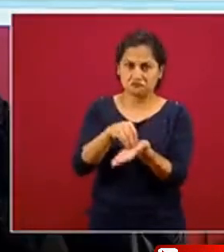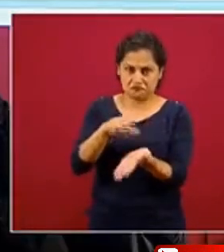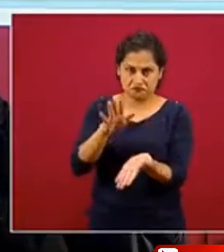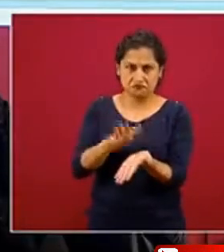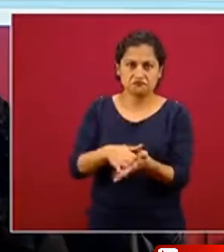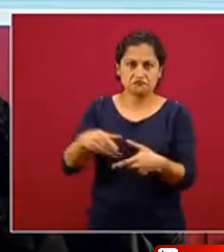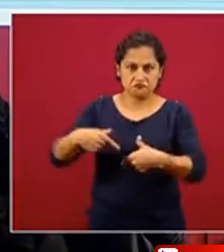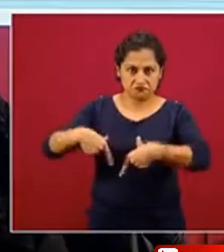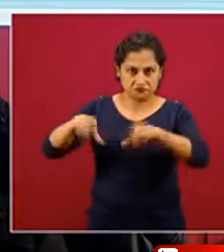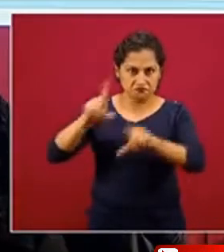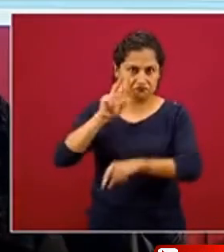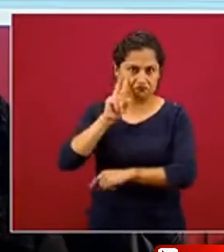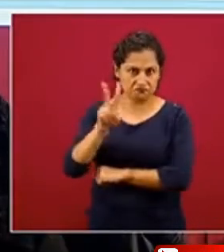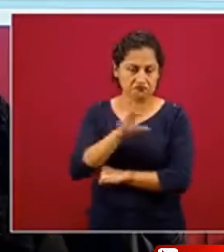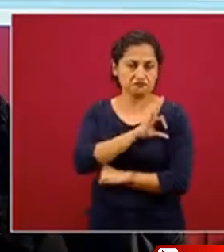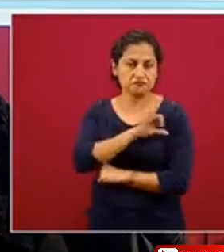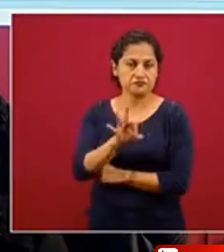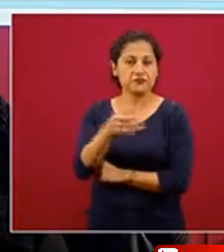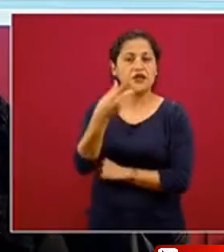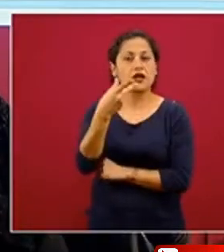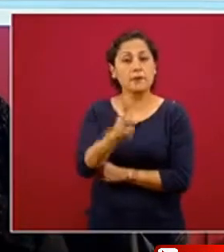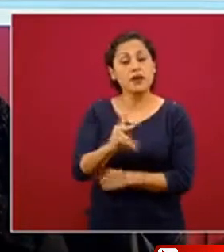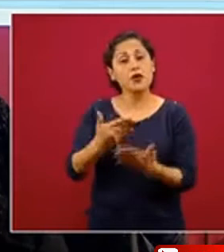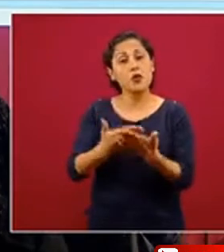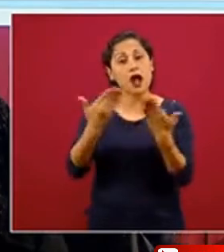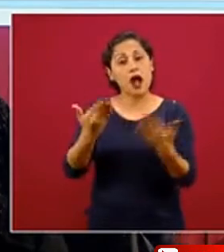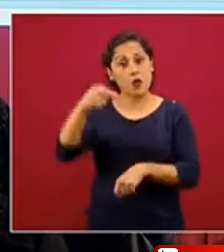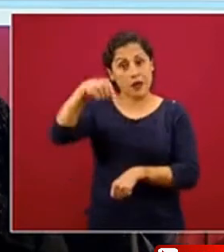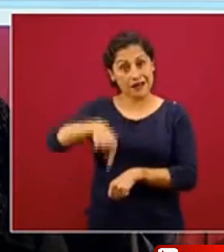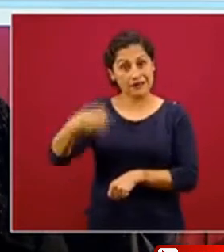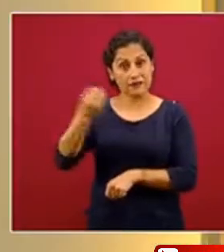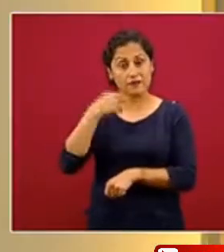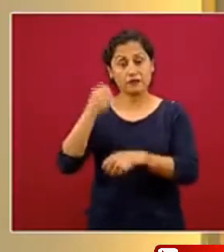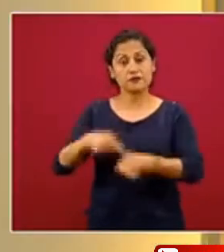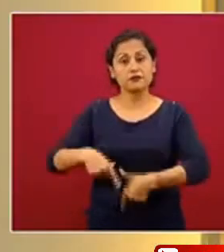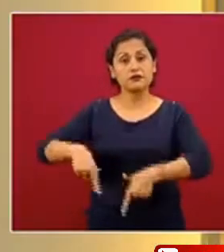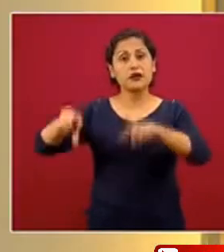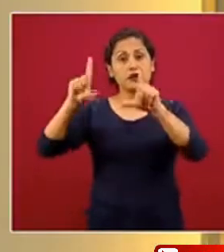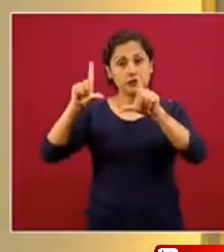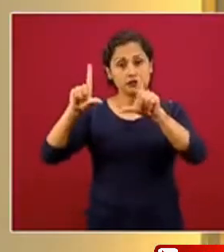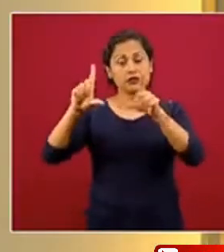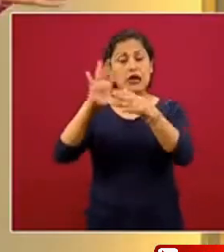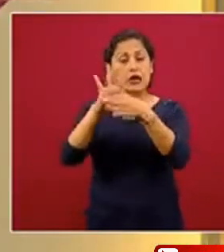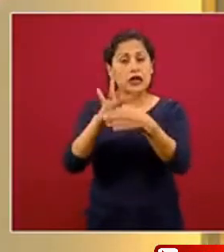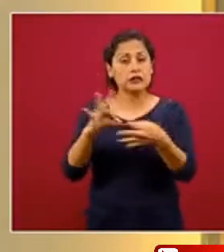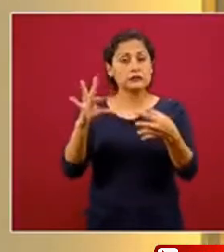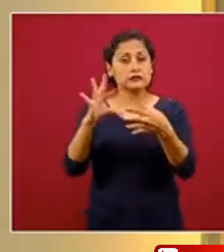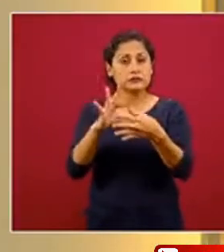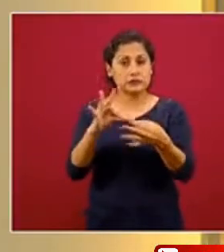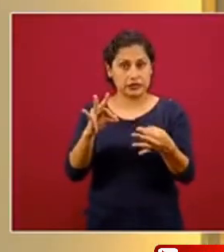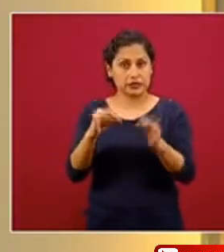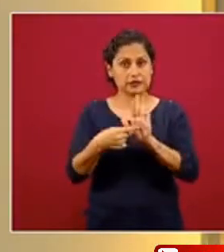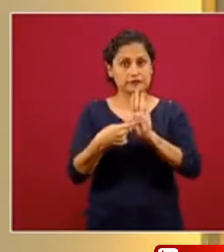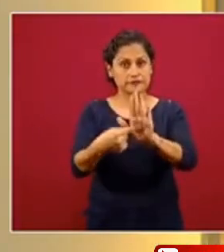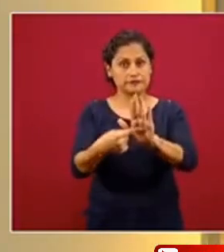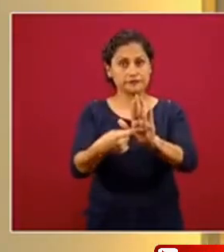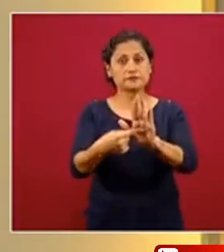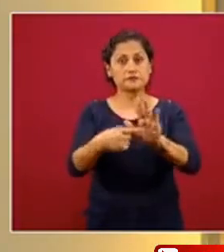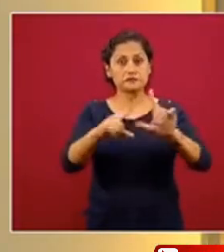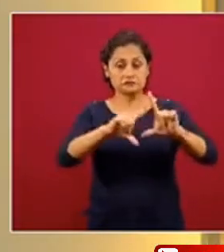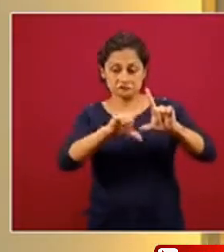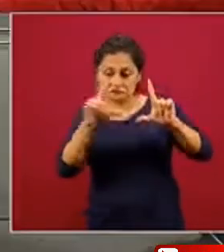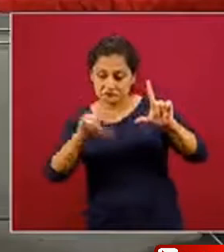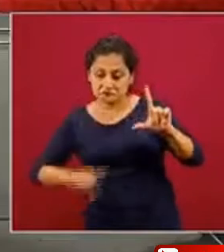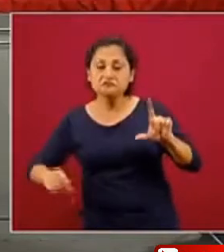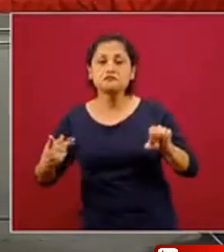arrancar un ciclo en el que vamos a estar identificando, empezando por hoy, el panorama nacional, pero hoy vamos a